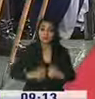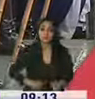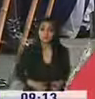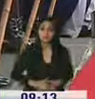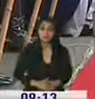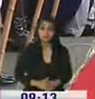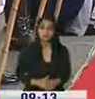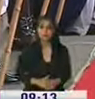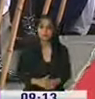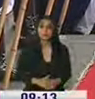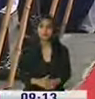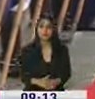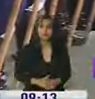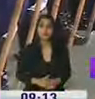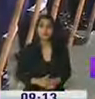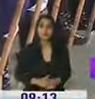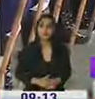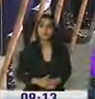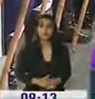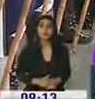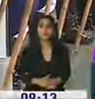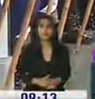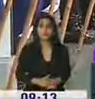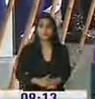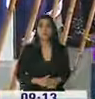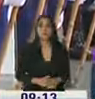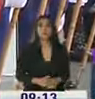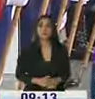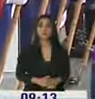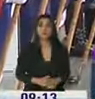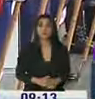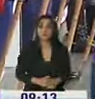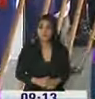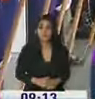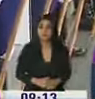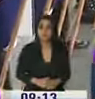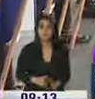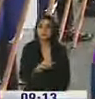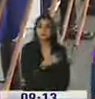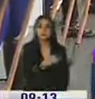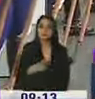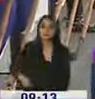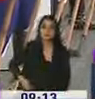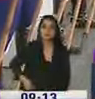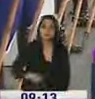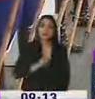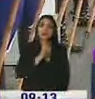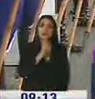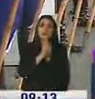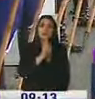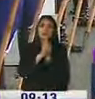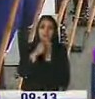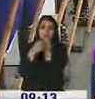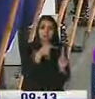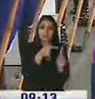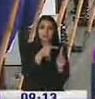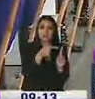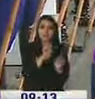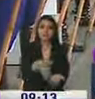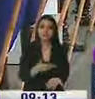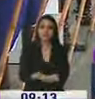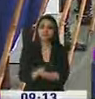El presidente de Honduras, horas, Juan Orlando Hernández arribó a